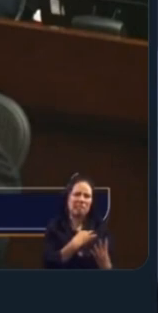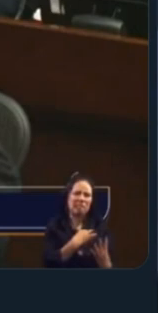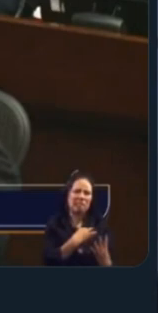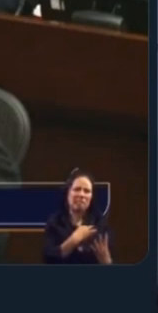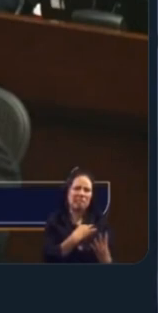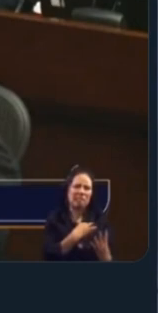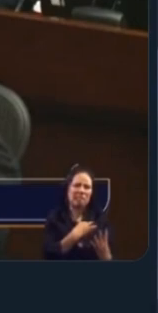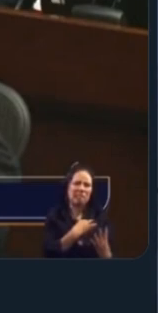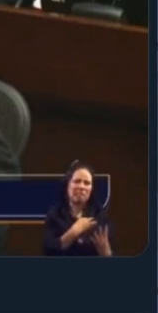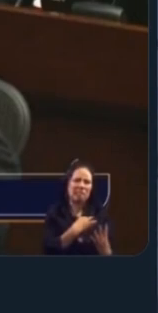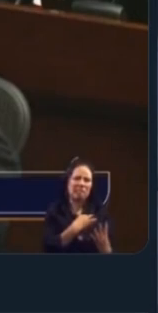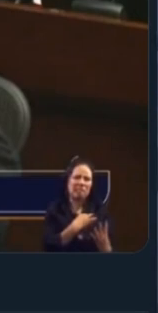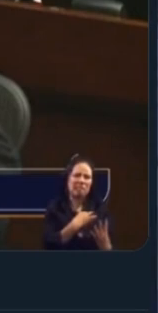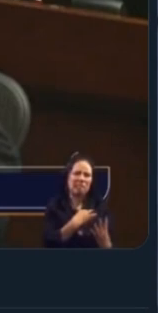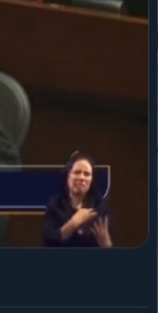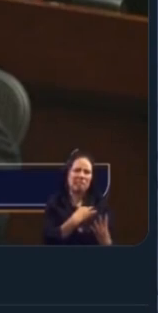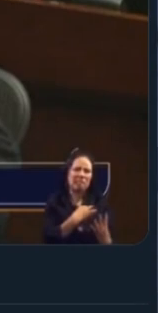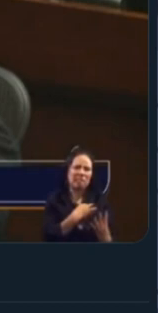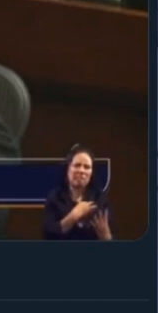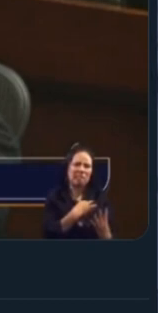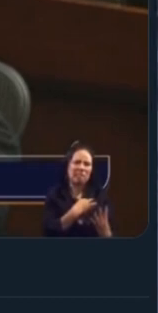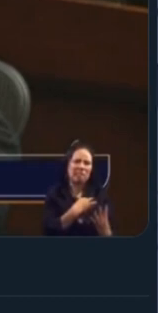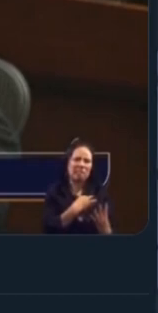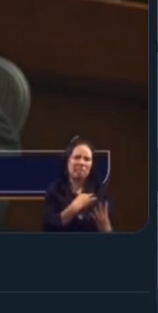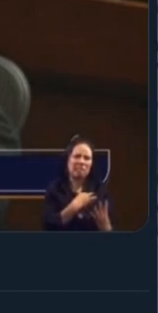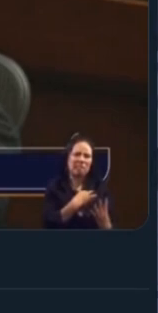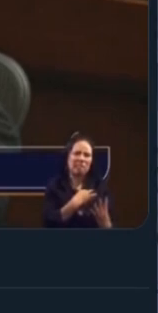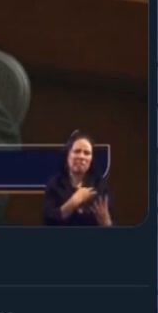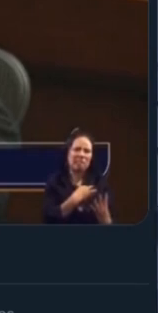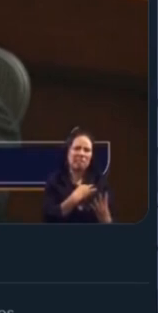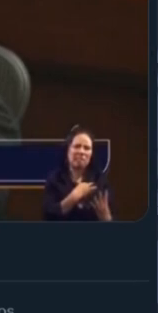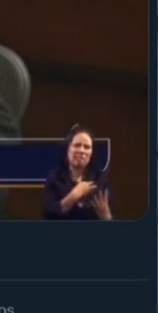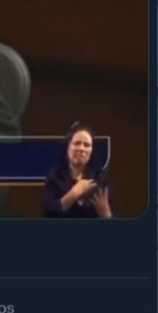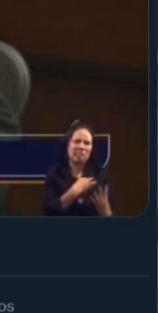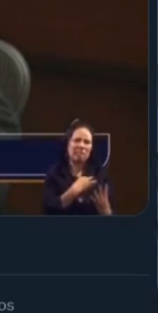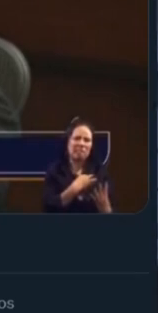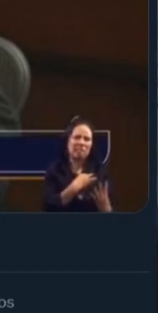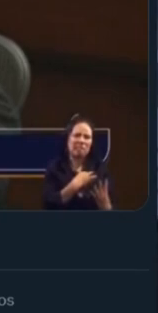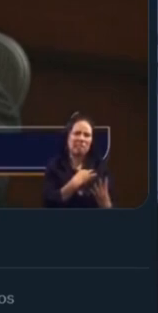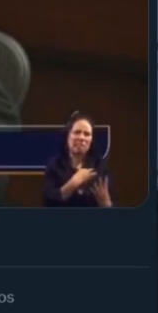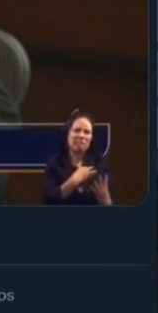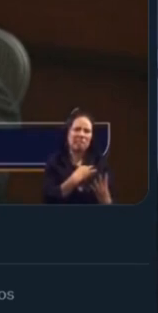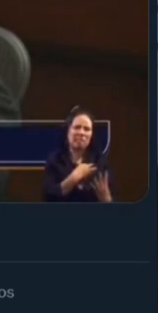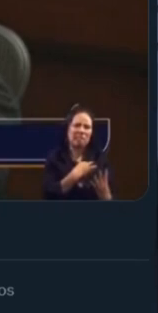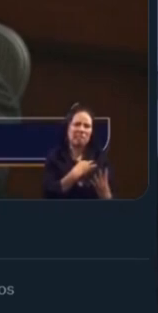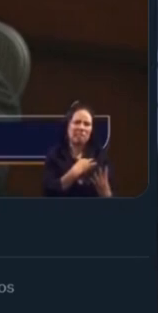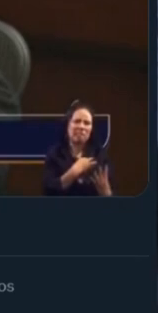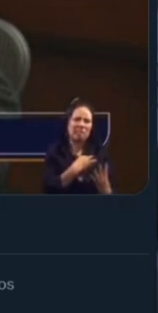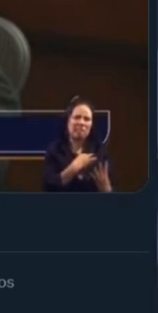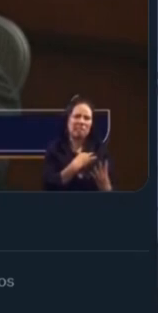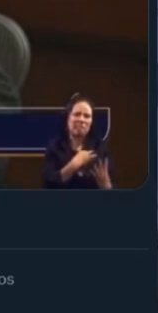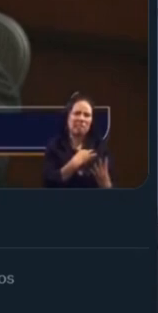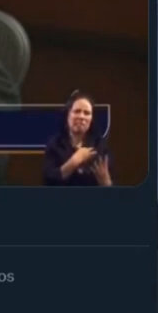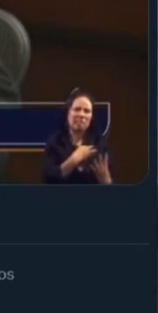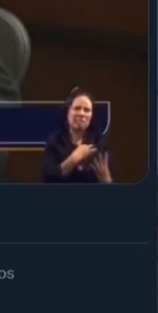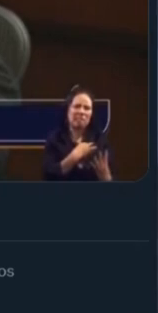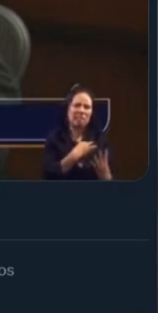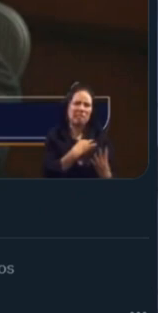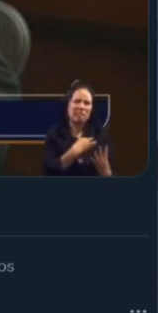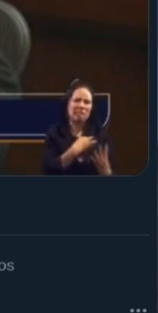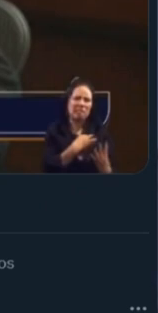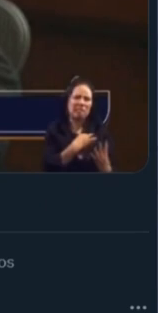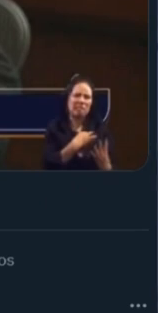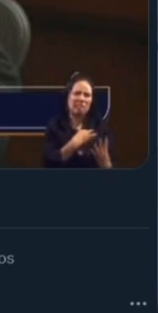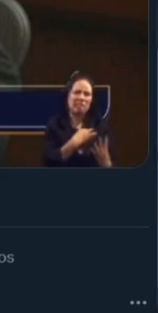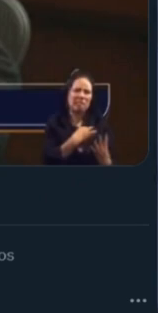y este gobierno atacando a estas empresas no solamente desestimula su inversión sino los